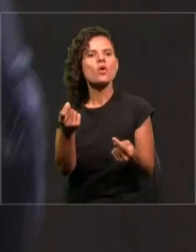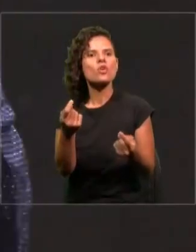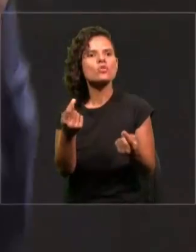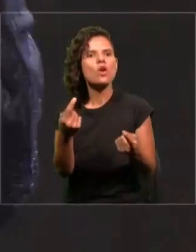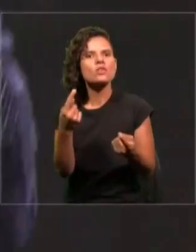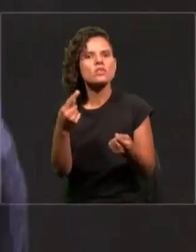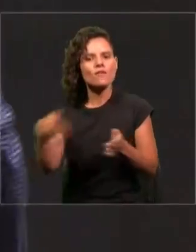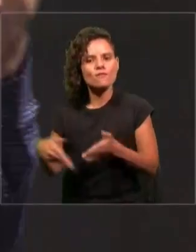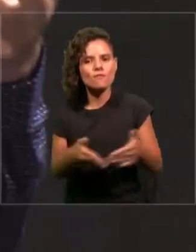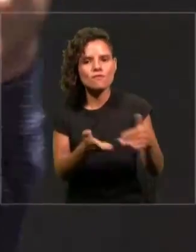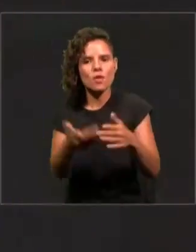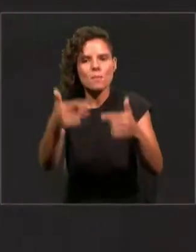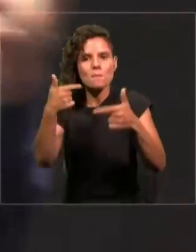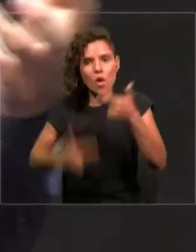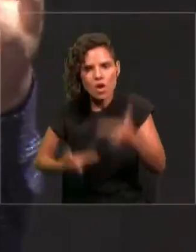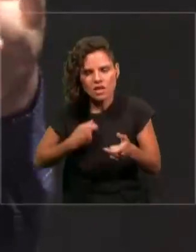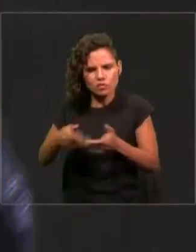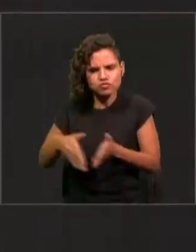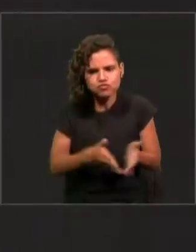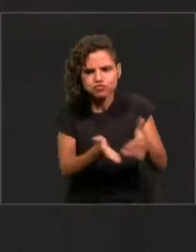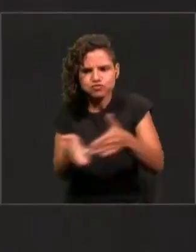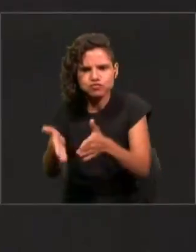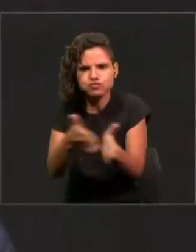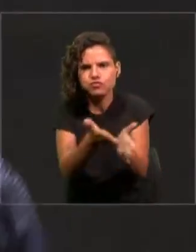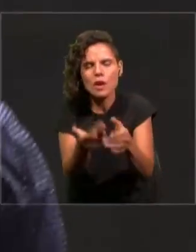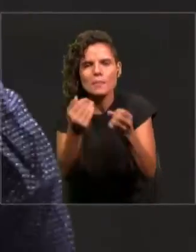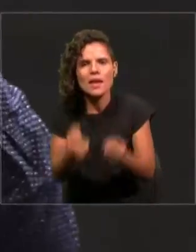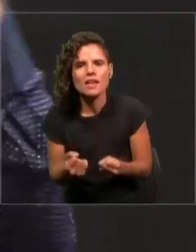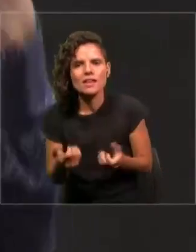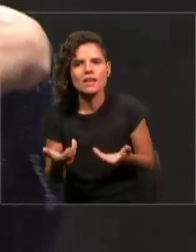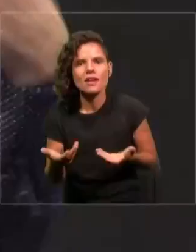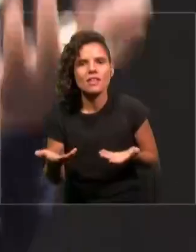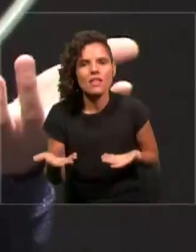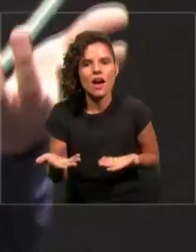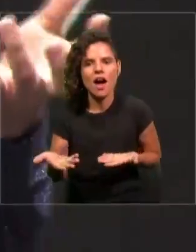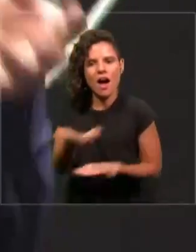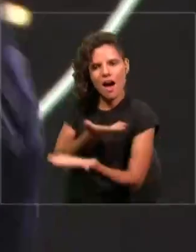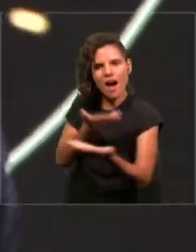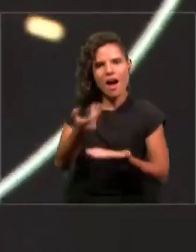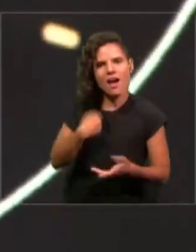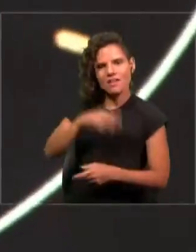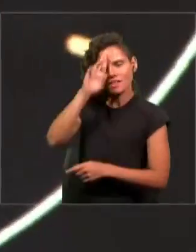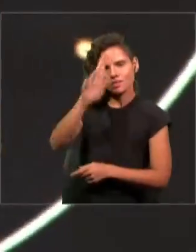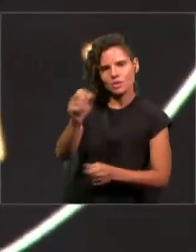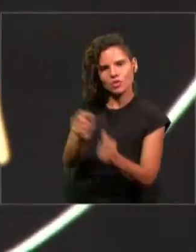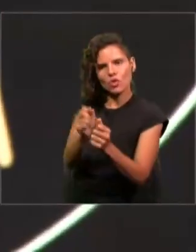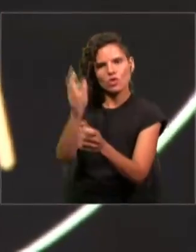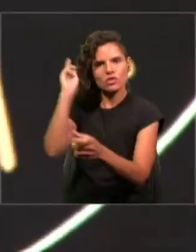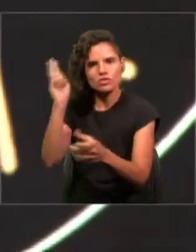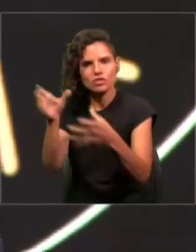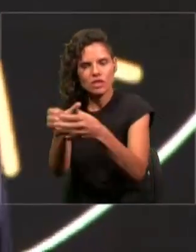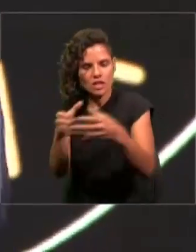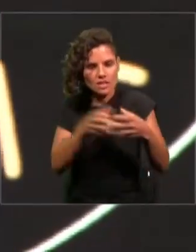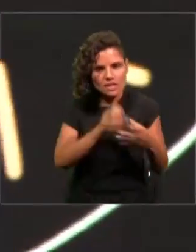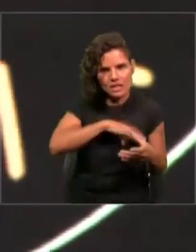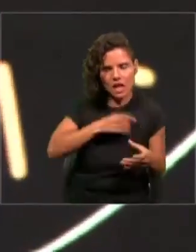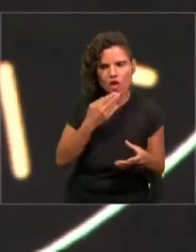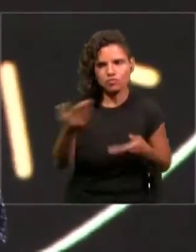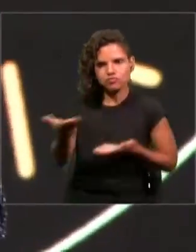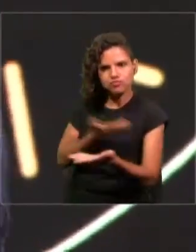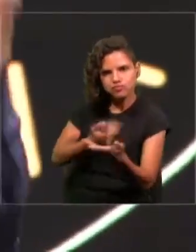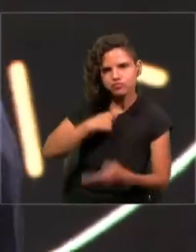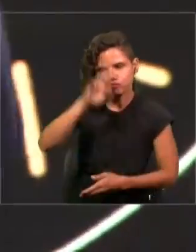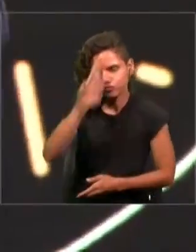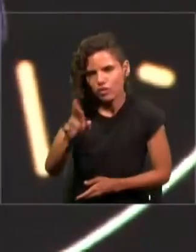en la cual podamos llevarnos de alguna manera en respeto en la nación originaria y el pueblo chileno, lo cual